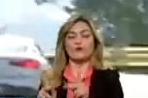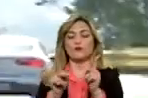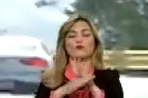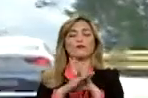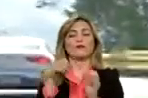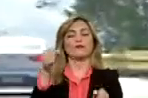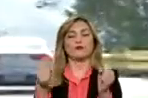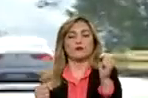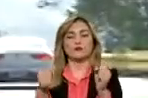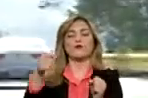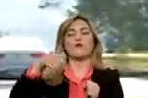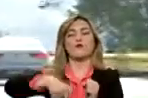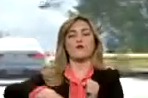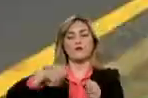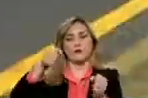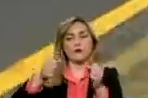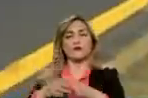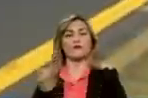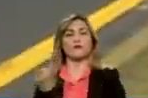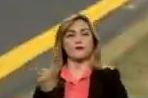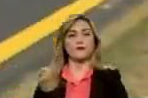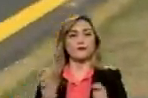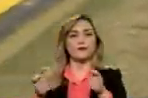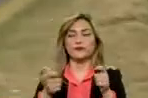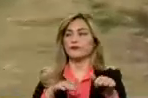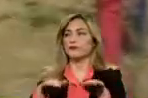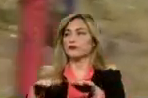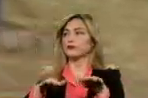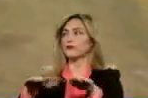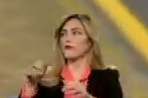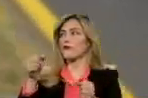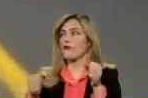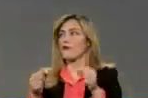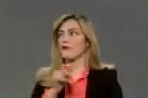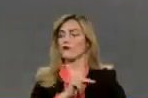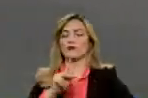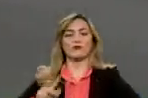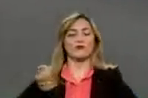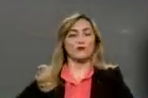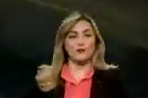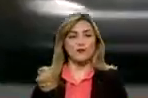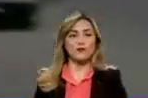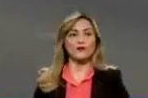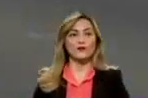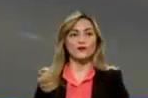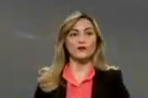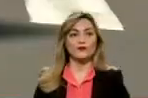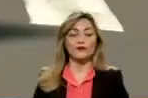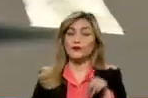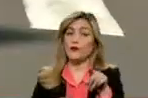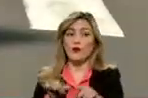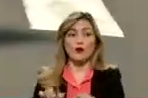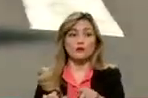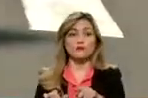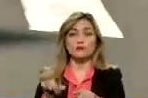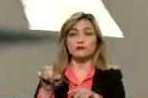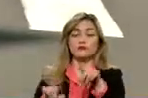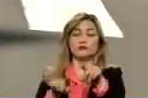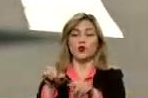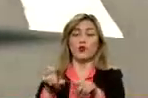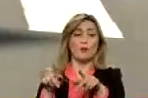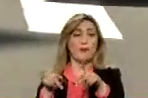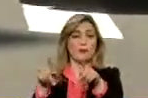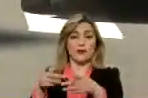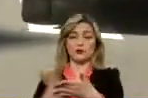restricción vehicular Hoy Circula, que regula el tránsito de vehículos particulares. Sin embargo, hay quienes están exceptuados de este